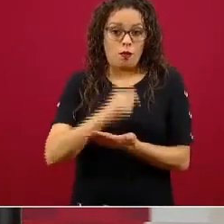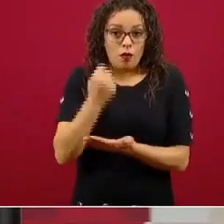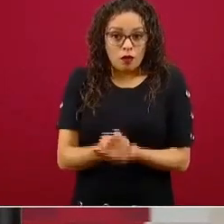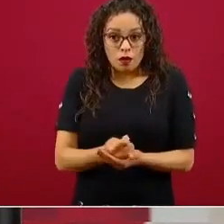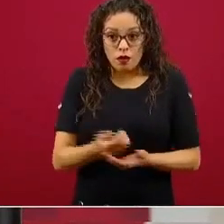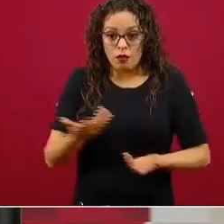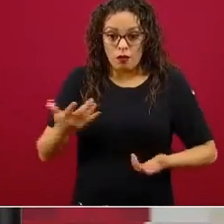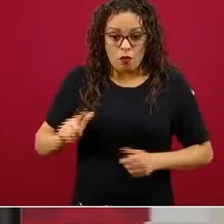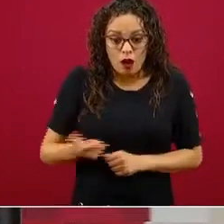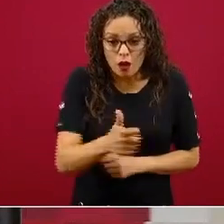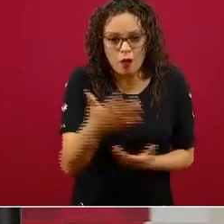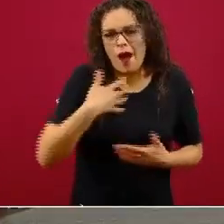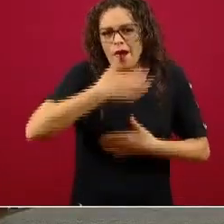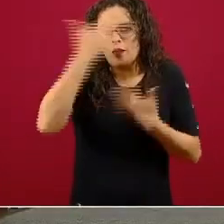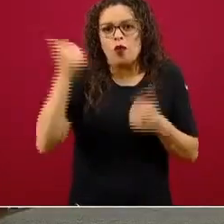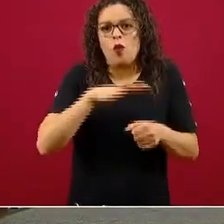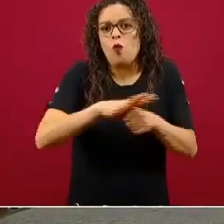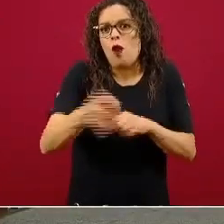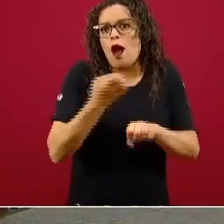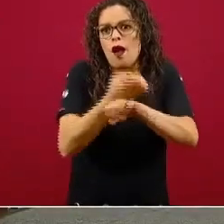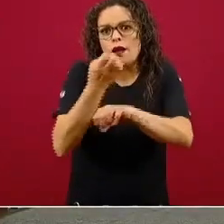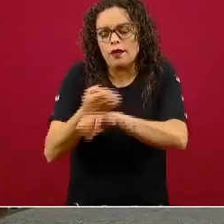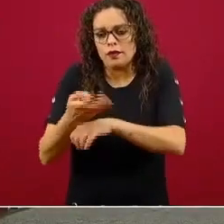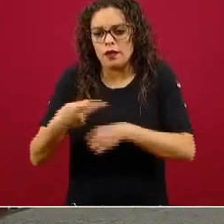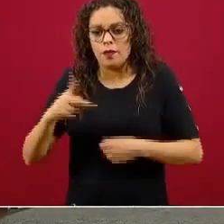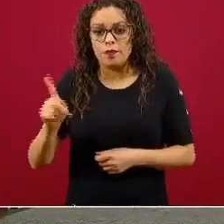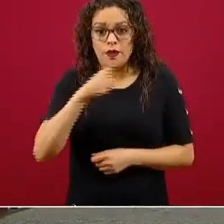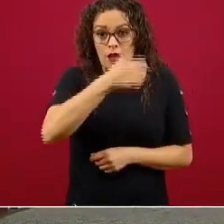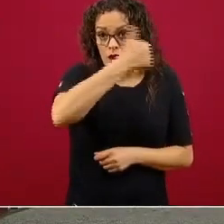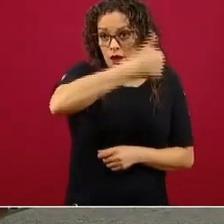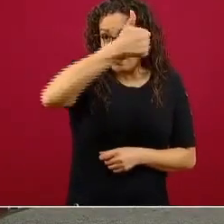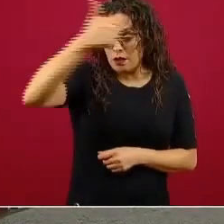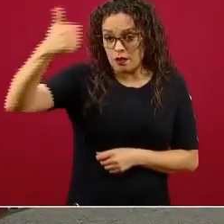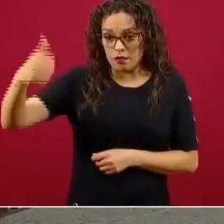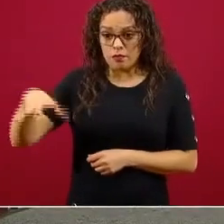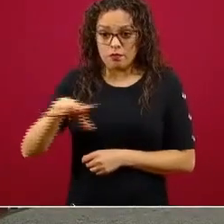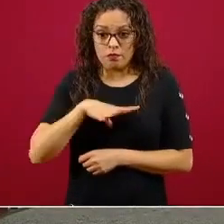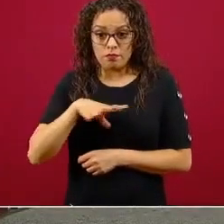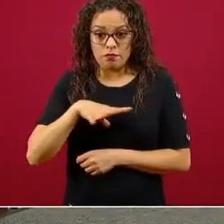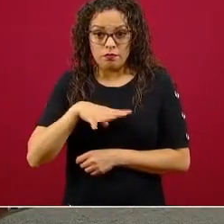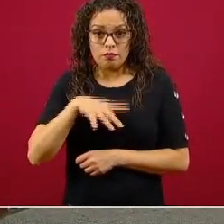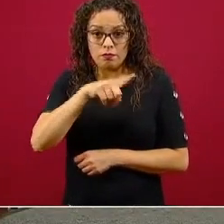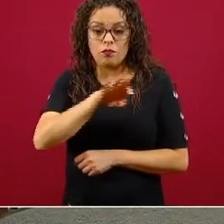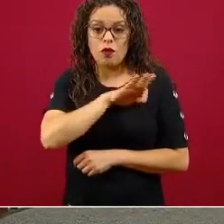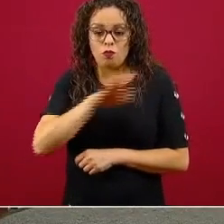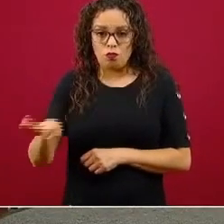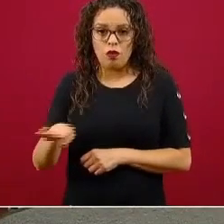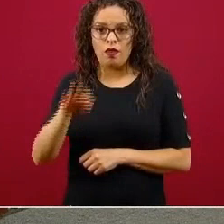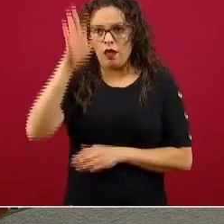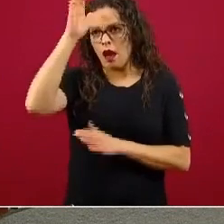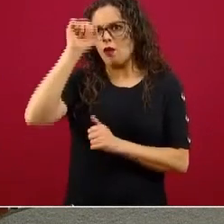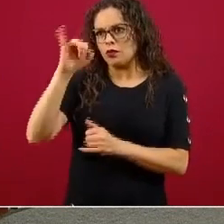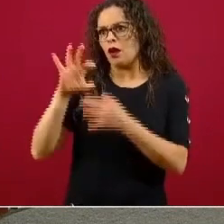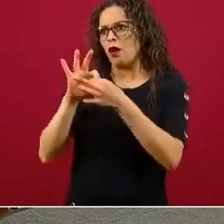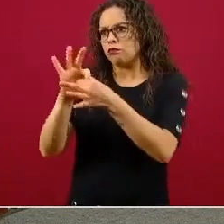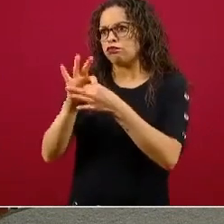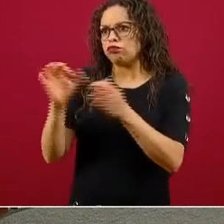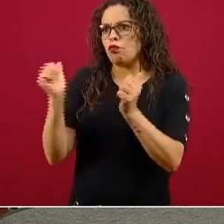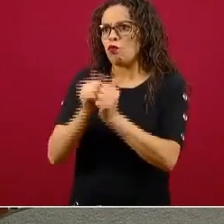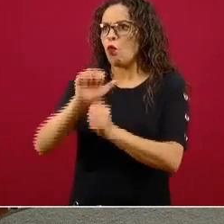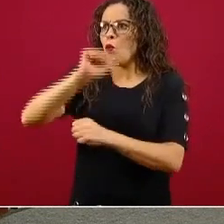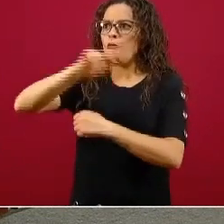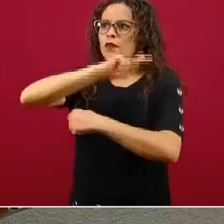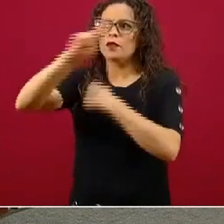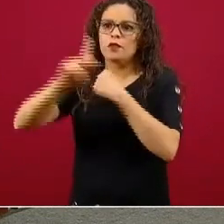esto. Los estados tienen atribuciones para establecer convenios de colaboración internacionales, generalmente tienen que